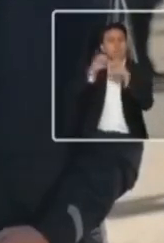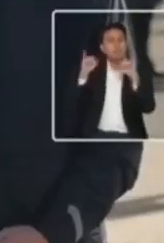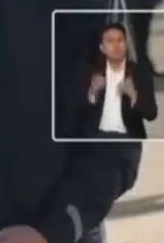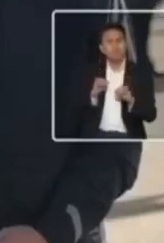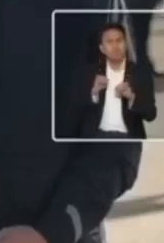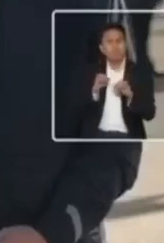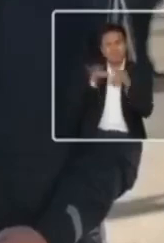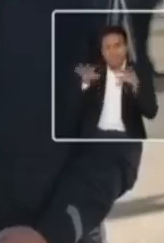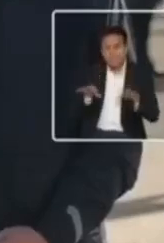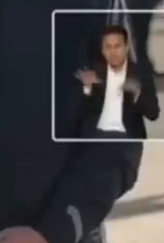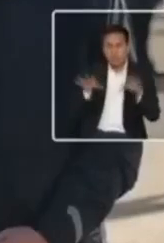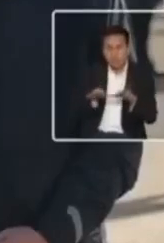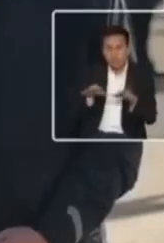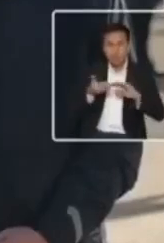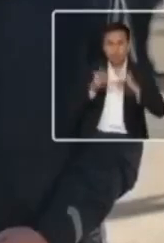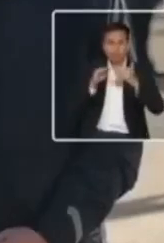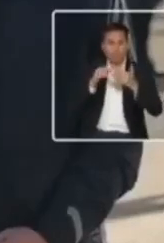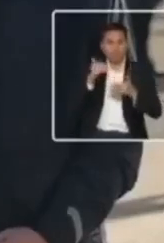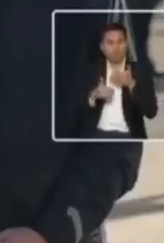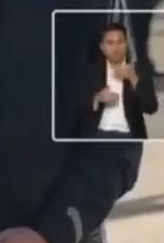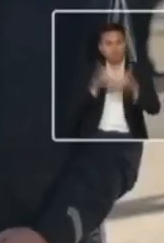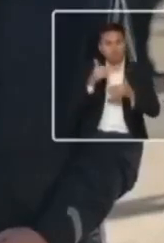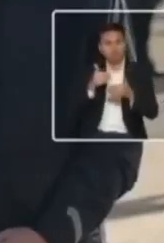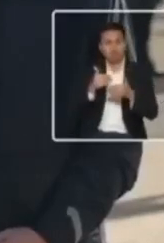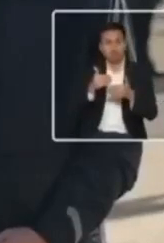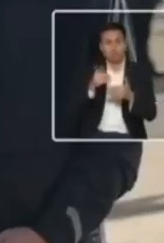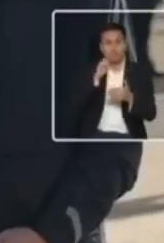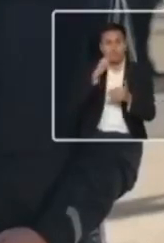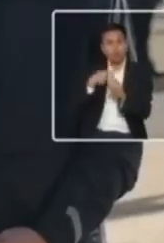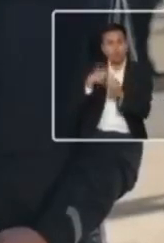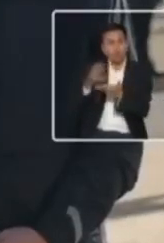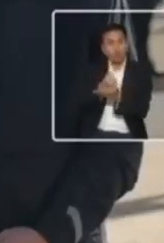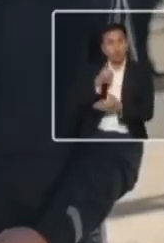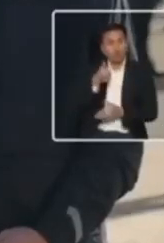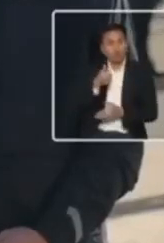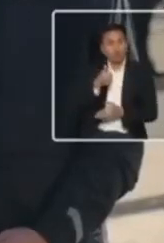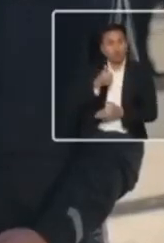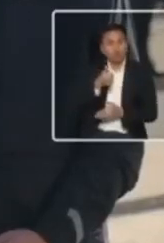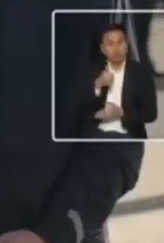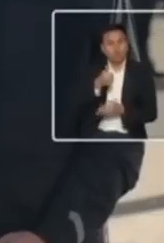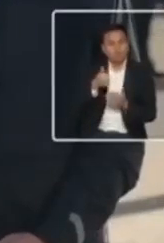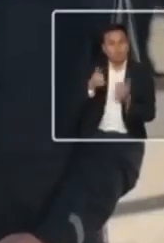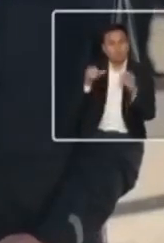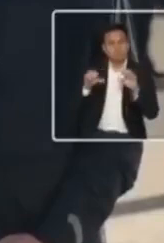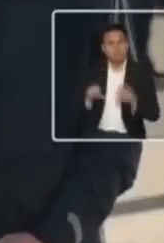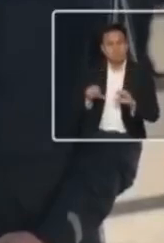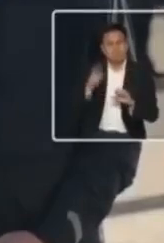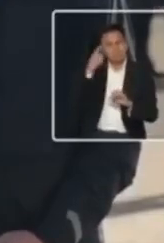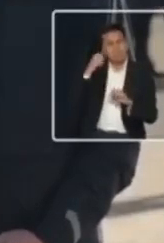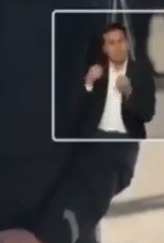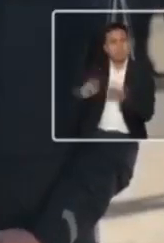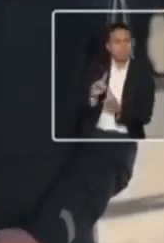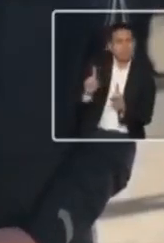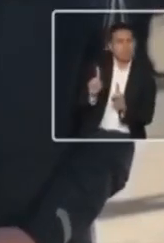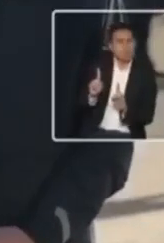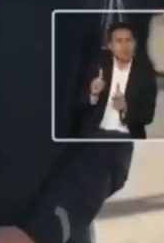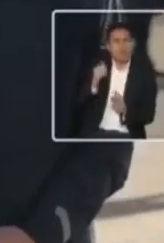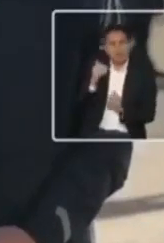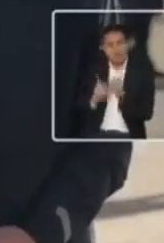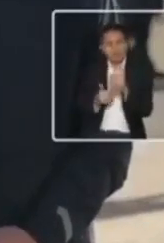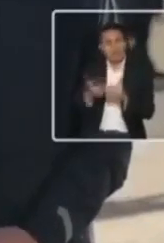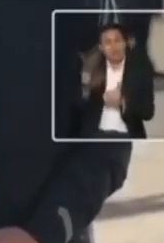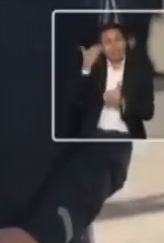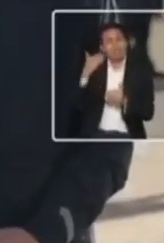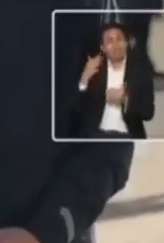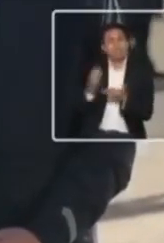un esfuerzo que la comunidad había hecho y que le había significado frutos. Pero no vamos a dejar que sea así. Y lo que se avanzó en el pasado